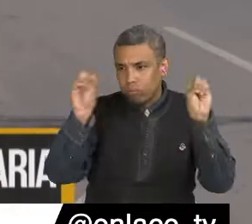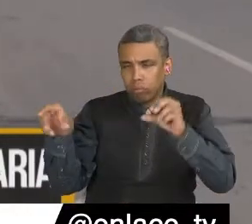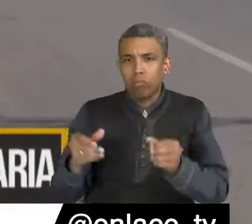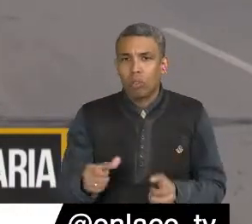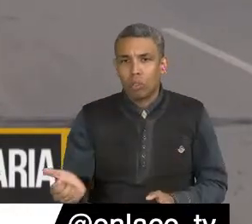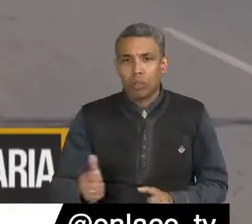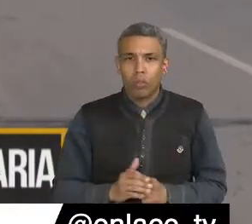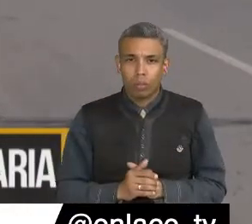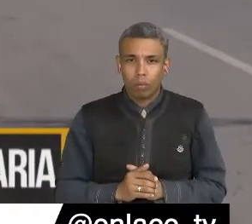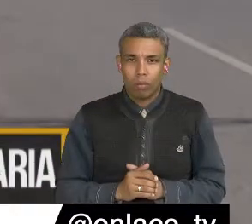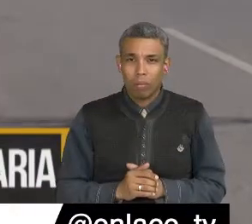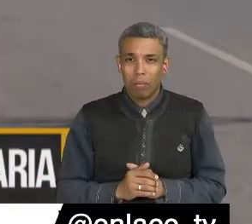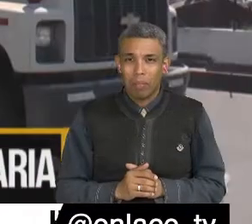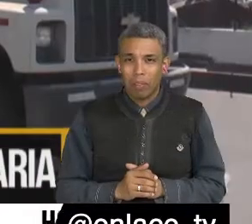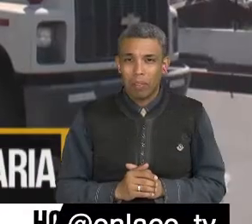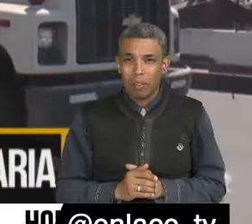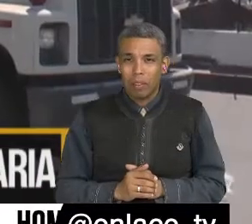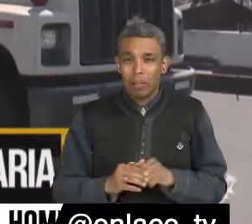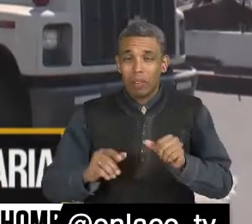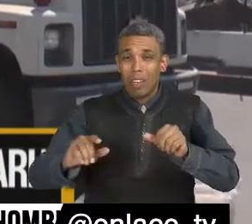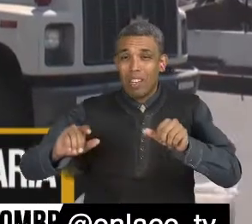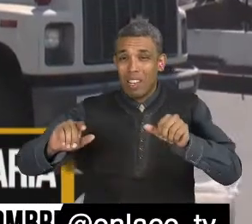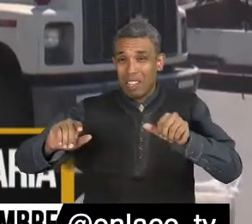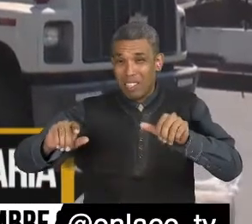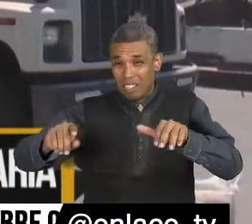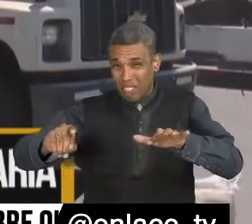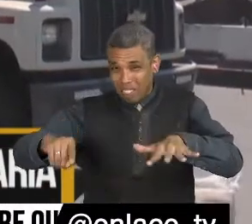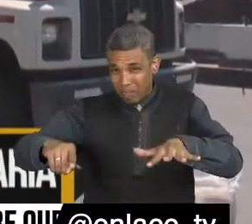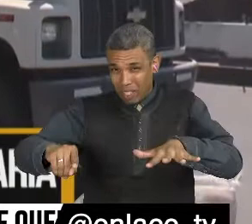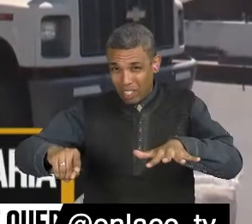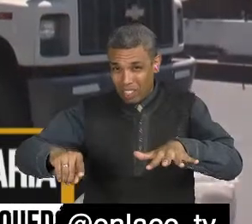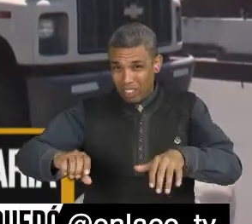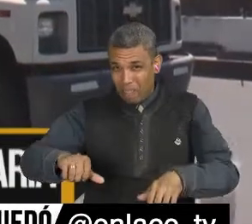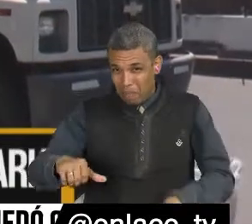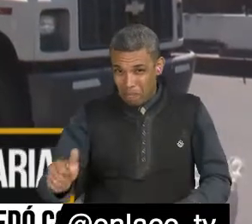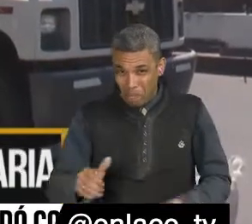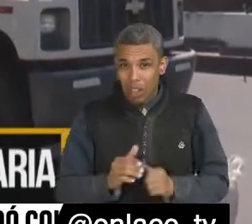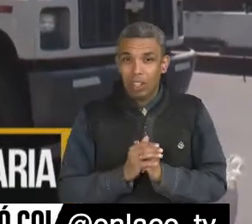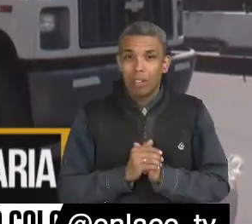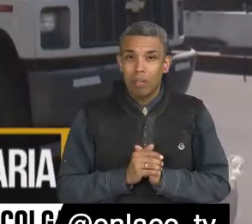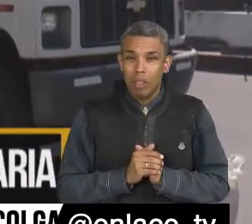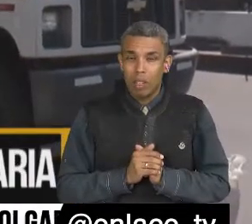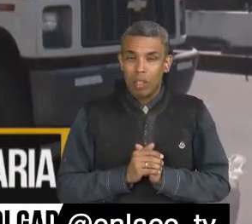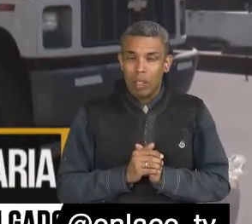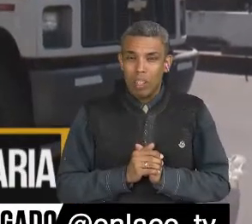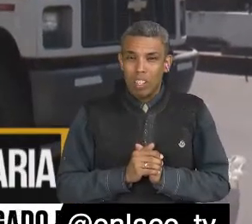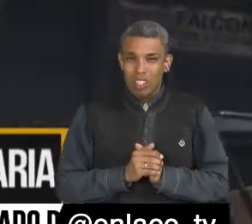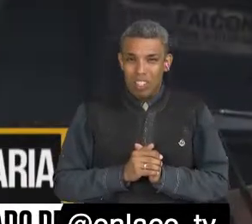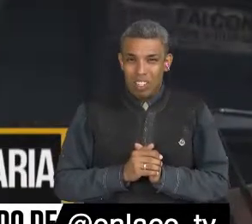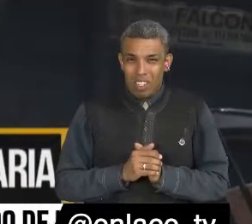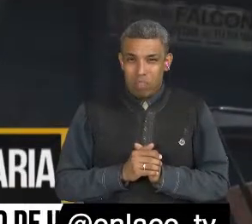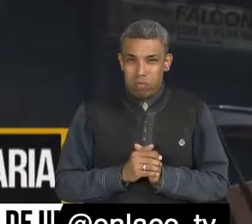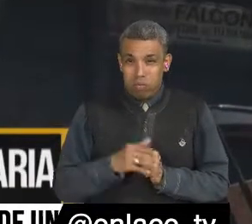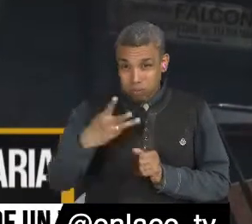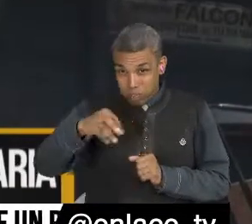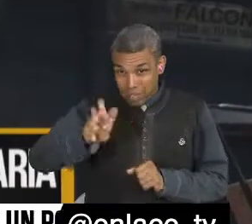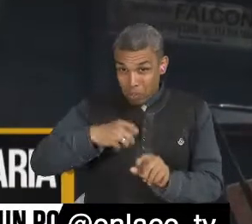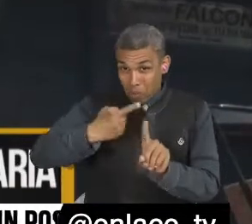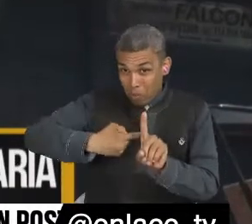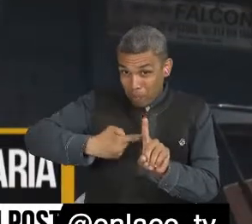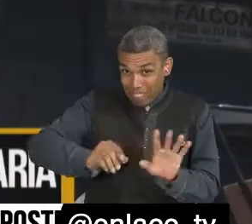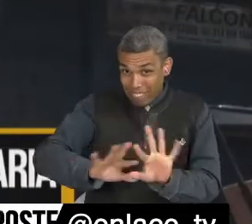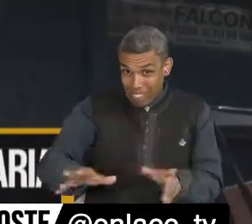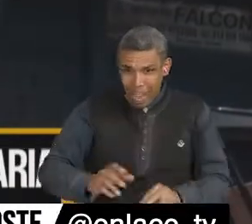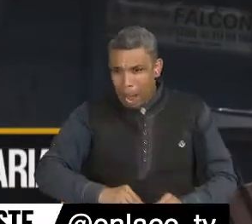deberá tener a más tardar en 18 meses definido e implementar el proyecto a la solución definitiva al depósito de residuos sólidos en